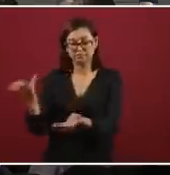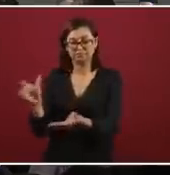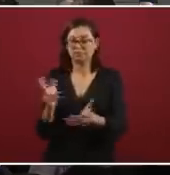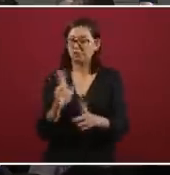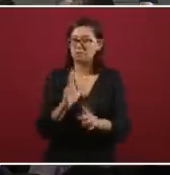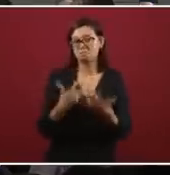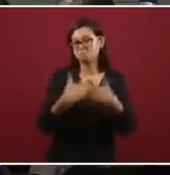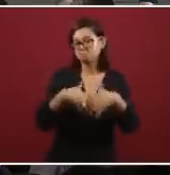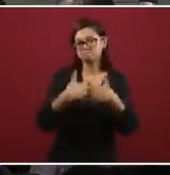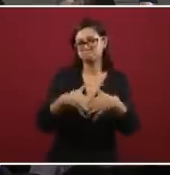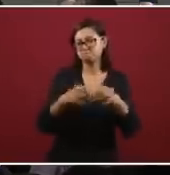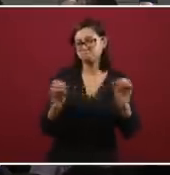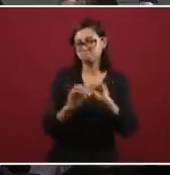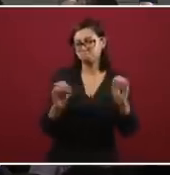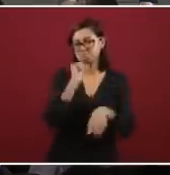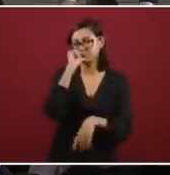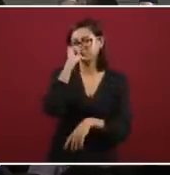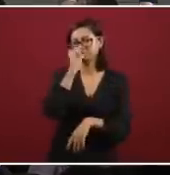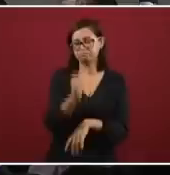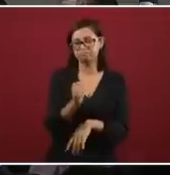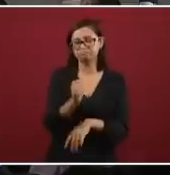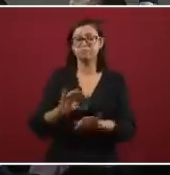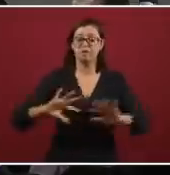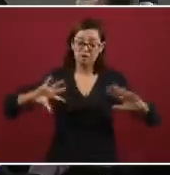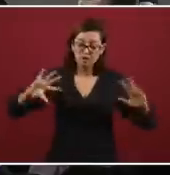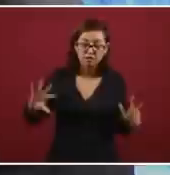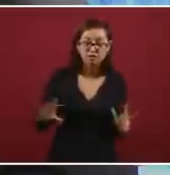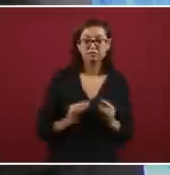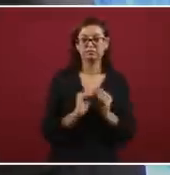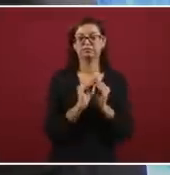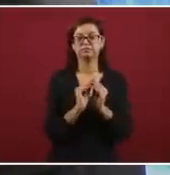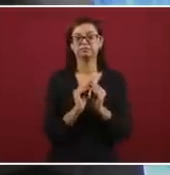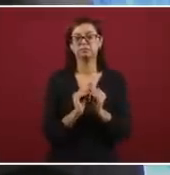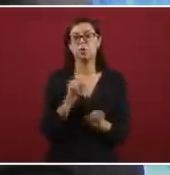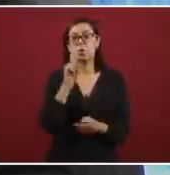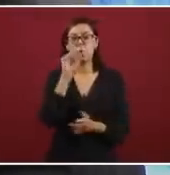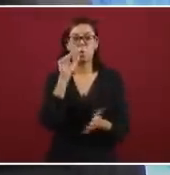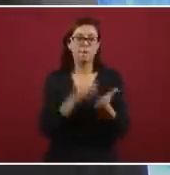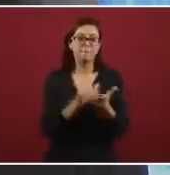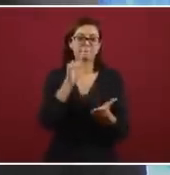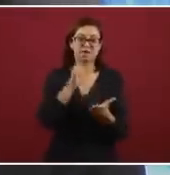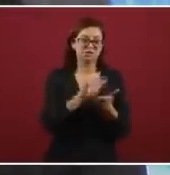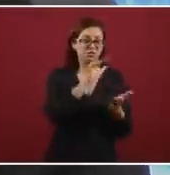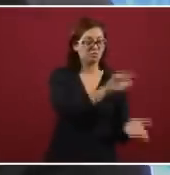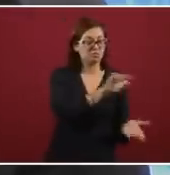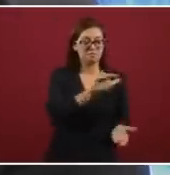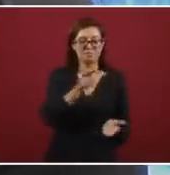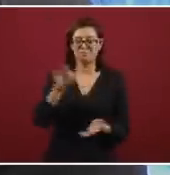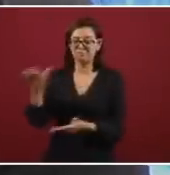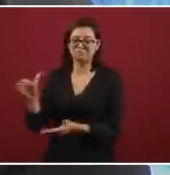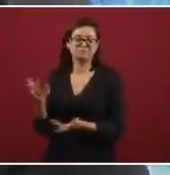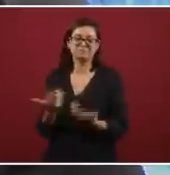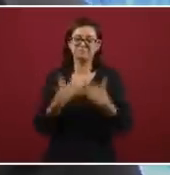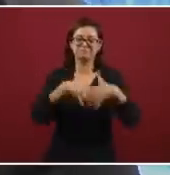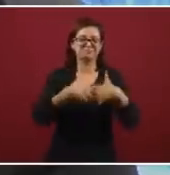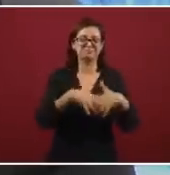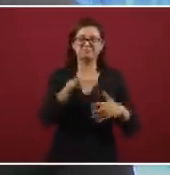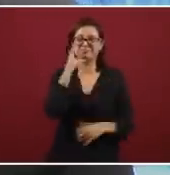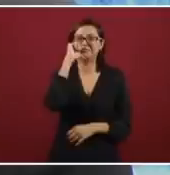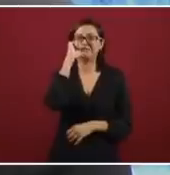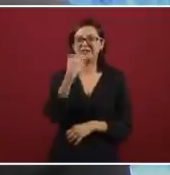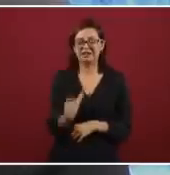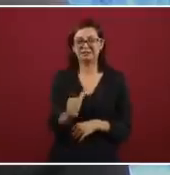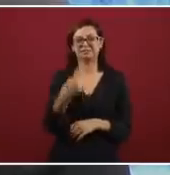Entonces, en suma, van a ser más de 1 millón de barriles. Si nosotros promediamos ese más